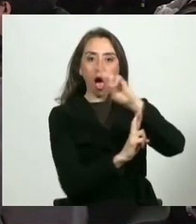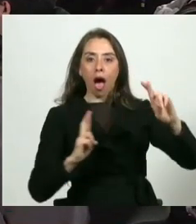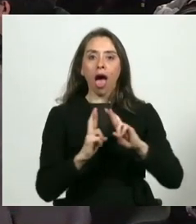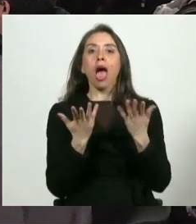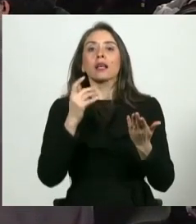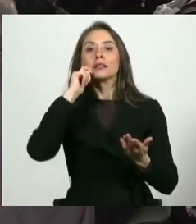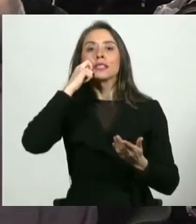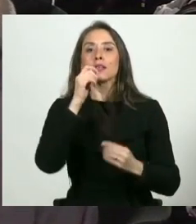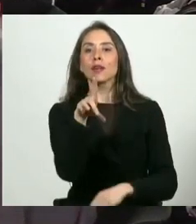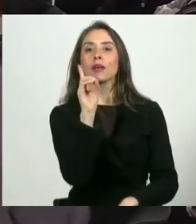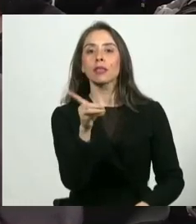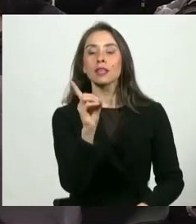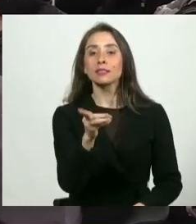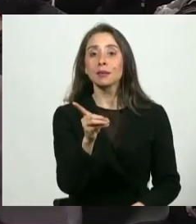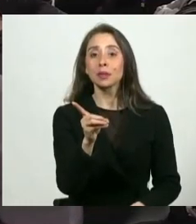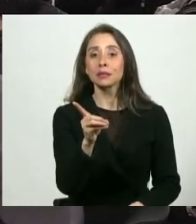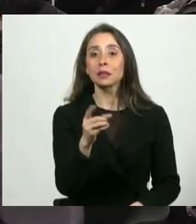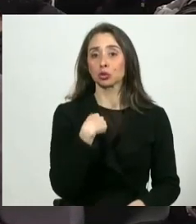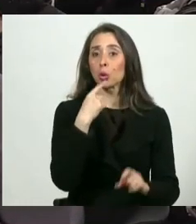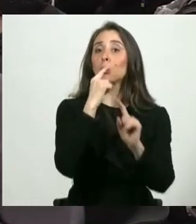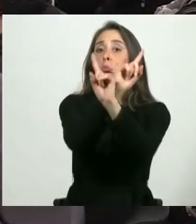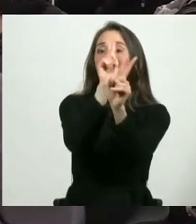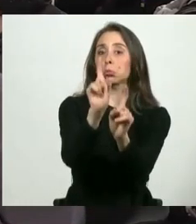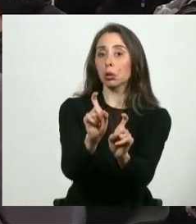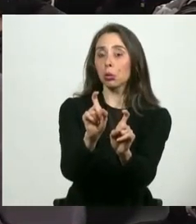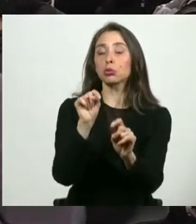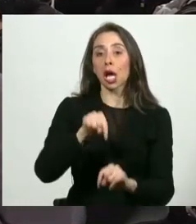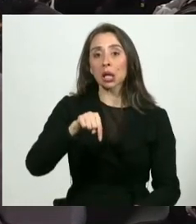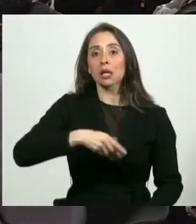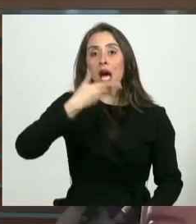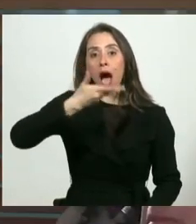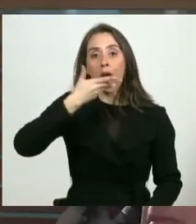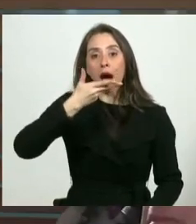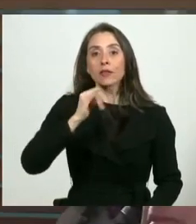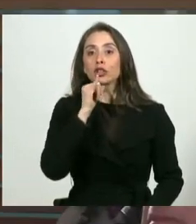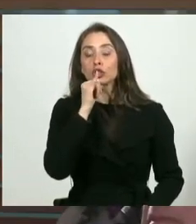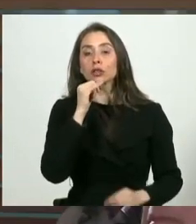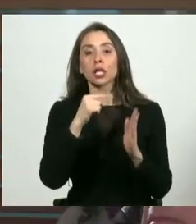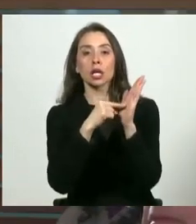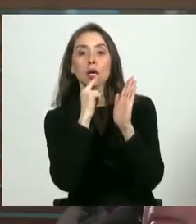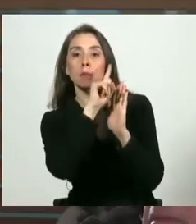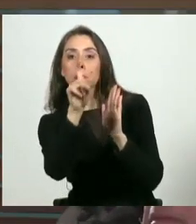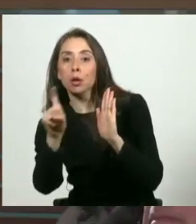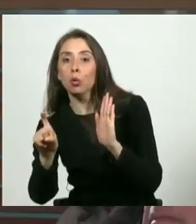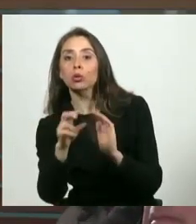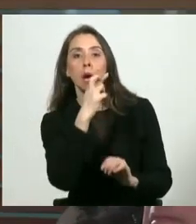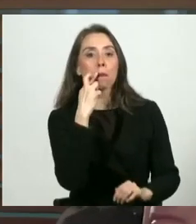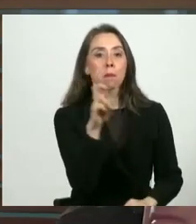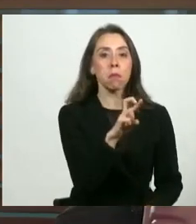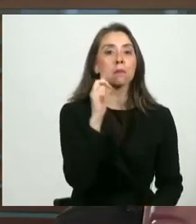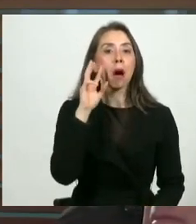discapacidad? Porque yo les pregunto, hablamos acá, no sé si se hace una encuesta entre padres y apoderados, una encuesta de verdad, una